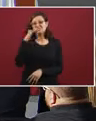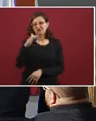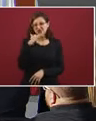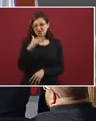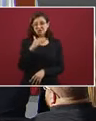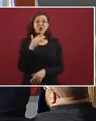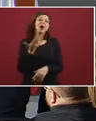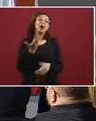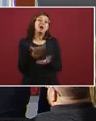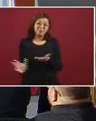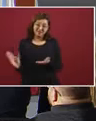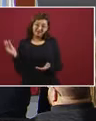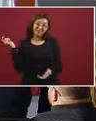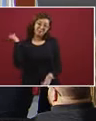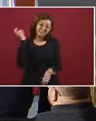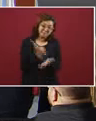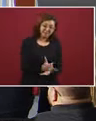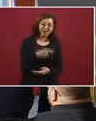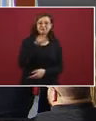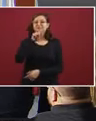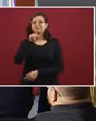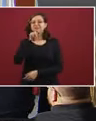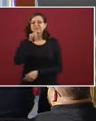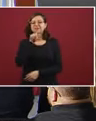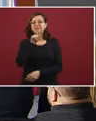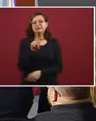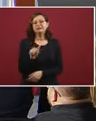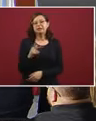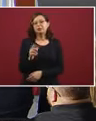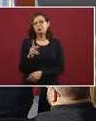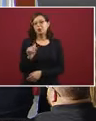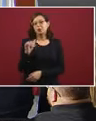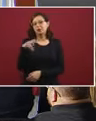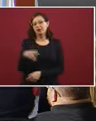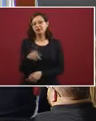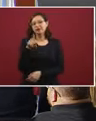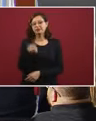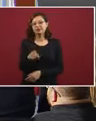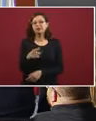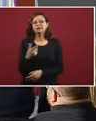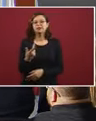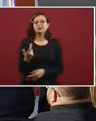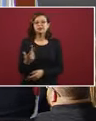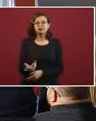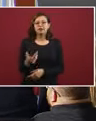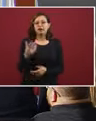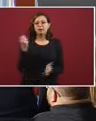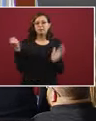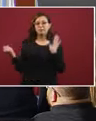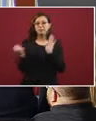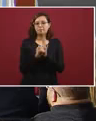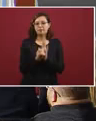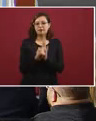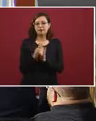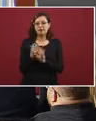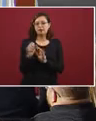lo encontramos en Jalisco, en Zapopan, despachadora de abastos de Jalisco y es de la marca